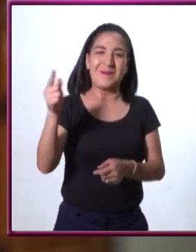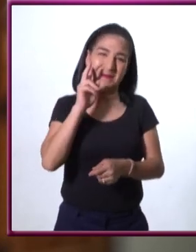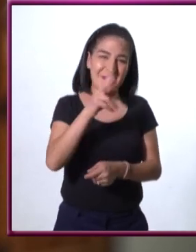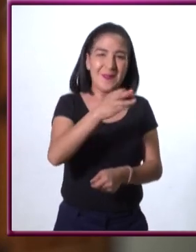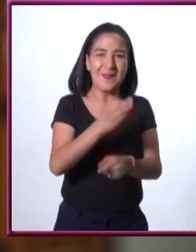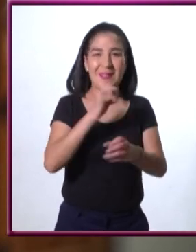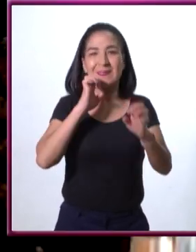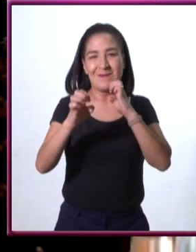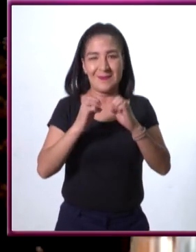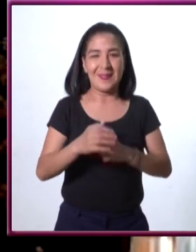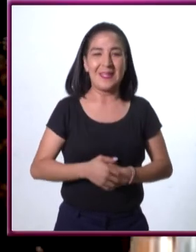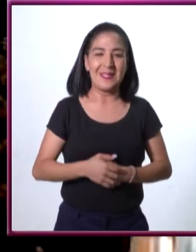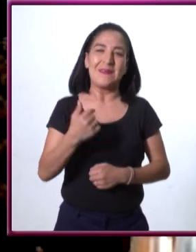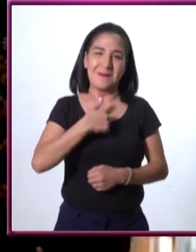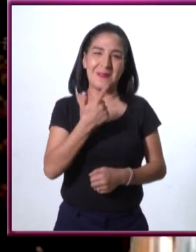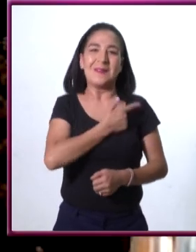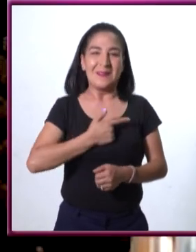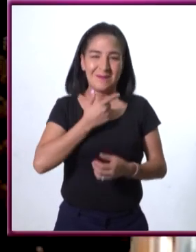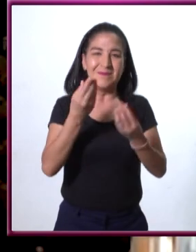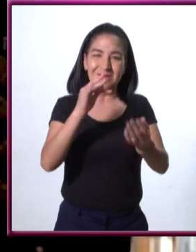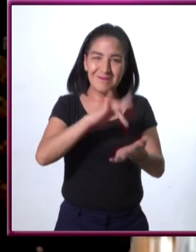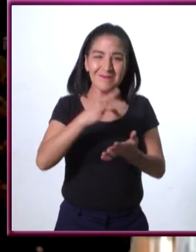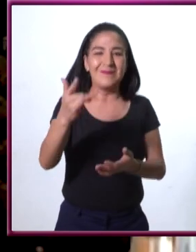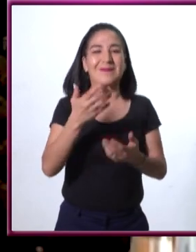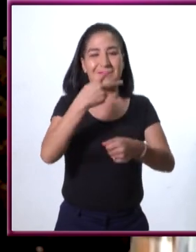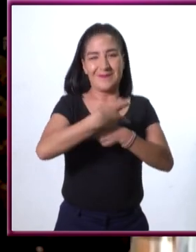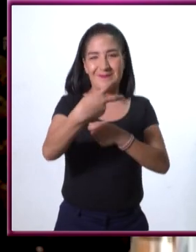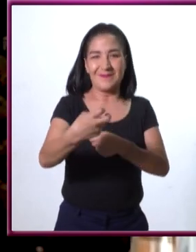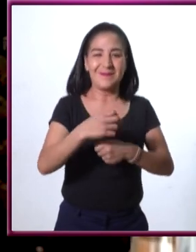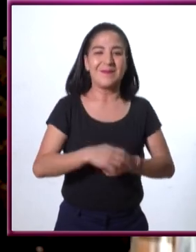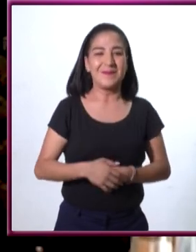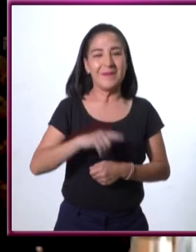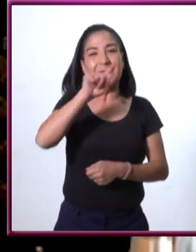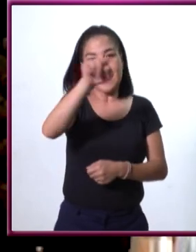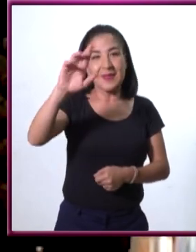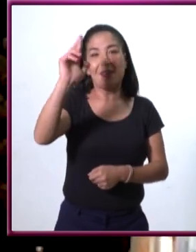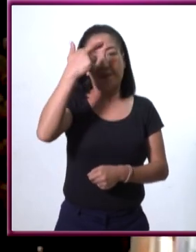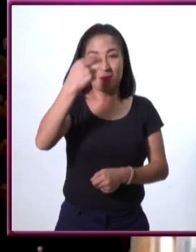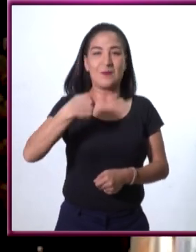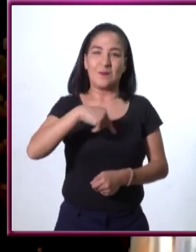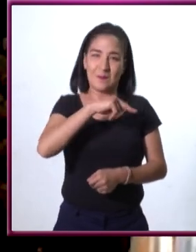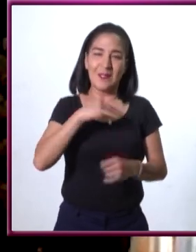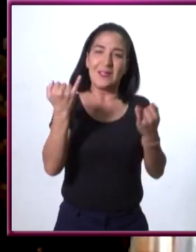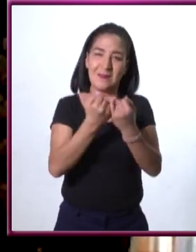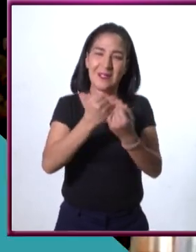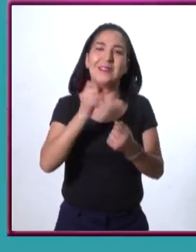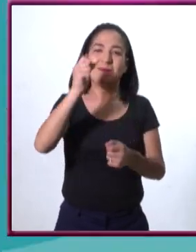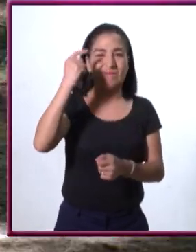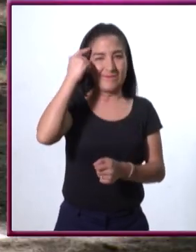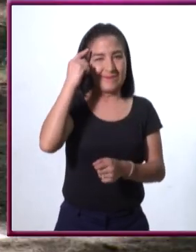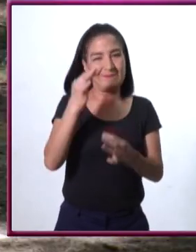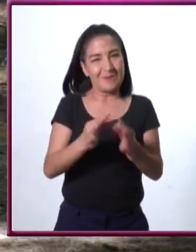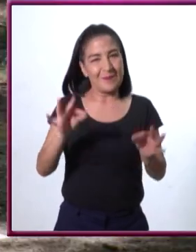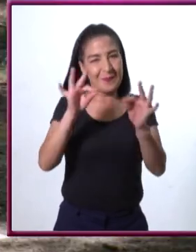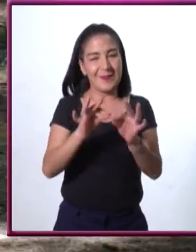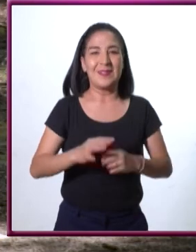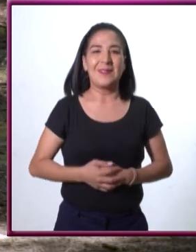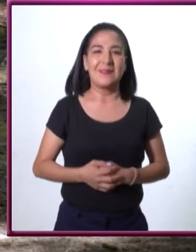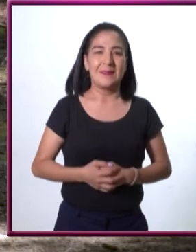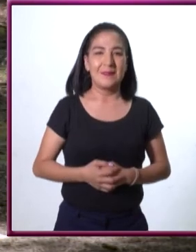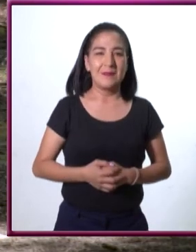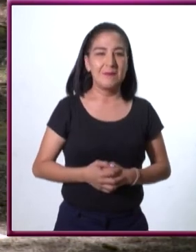pero principalmente utilizar la corrección, que es un tipo de castigo 1, pero no está basado en el castigo corporal.